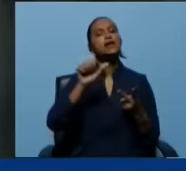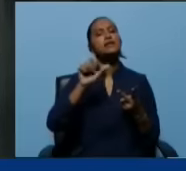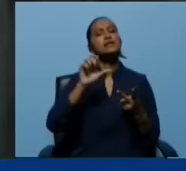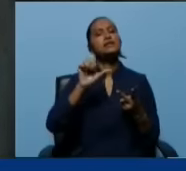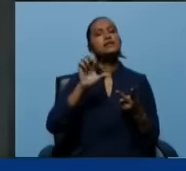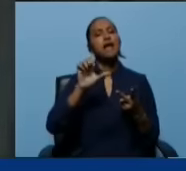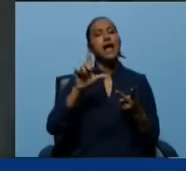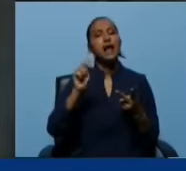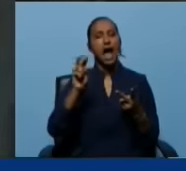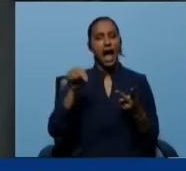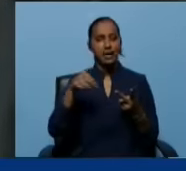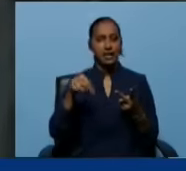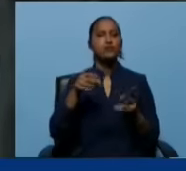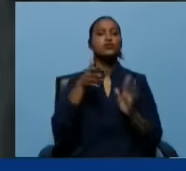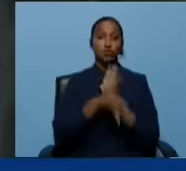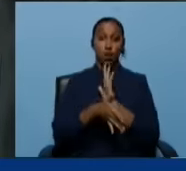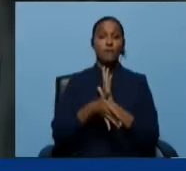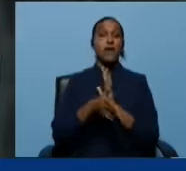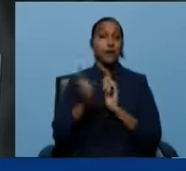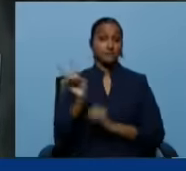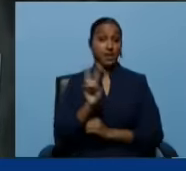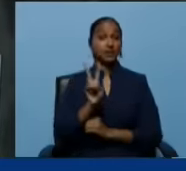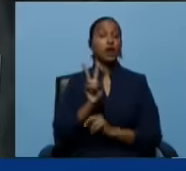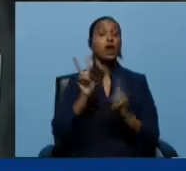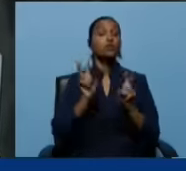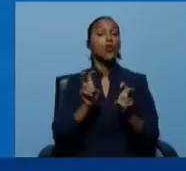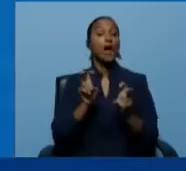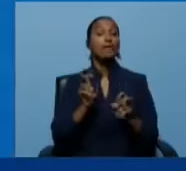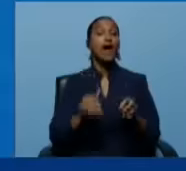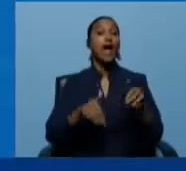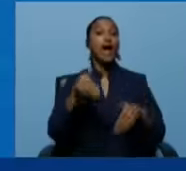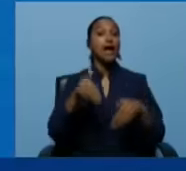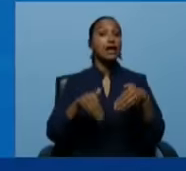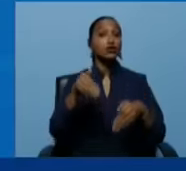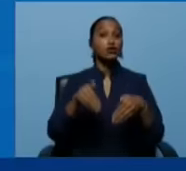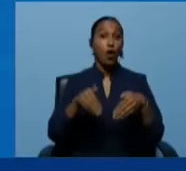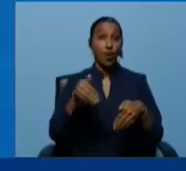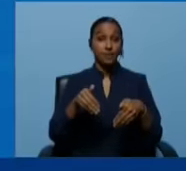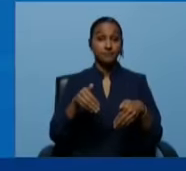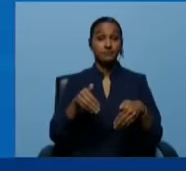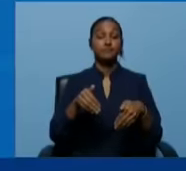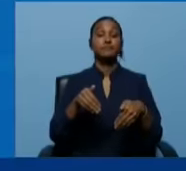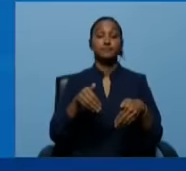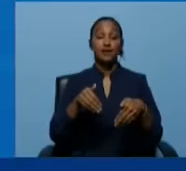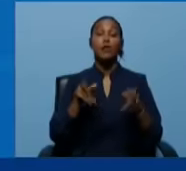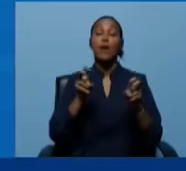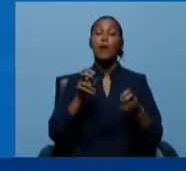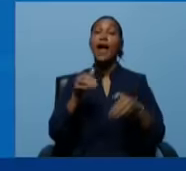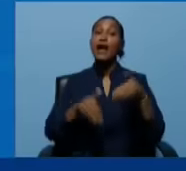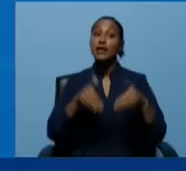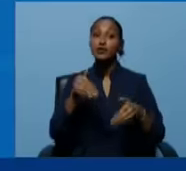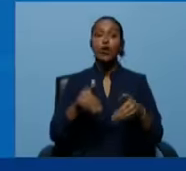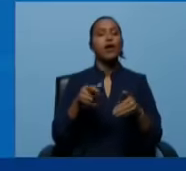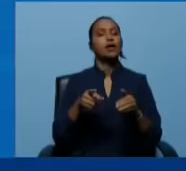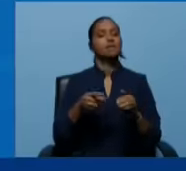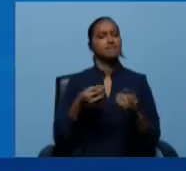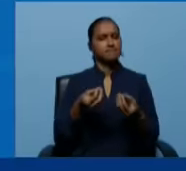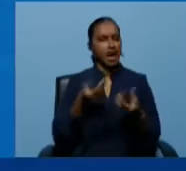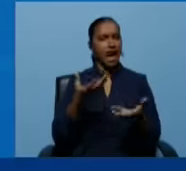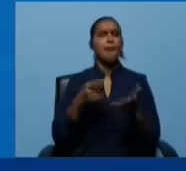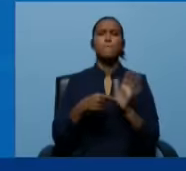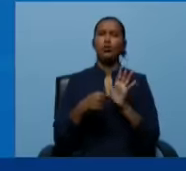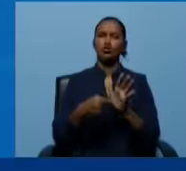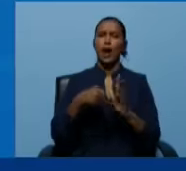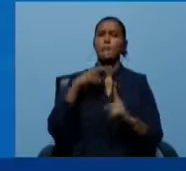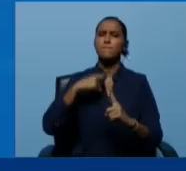Venezuela tiene nuevas elecciones, que esas elecciones van a salir muy bien y que